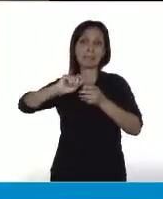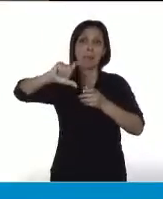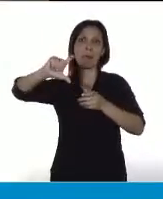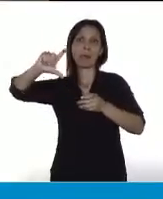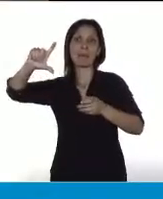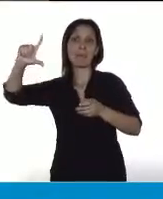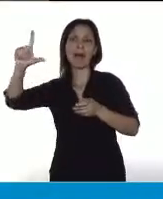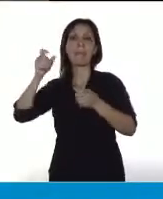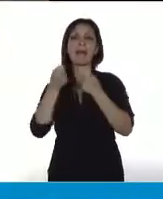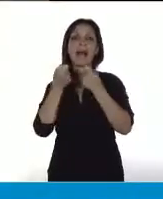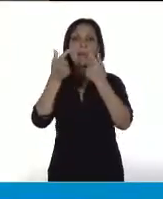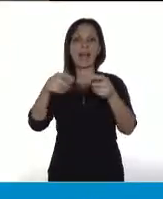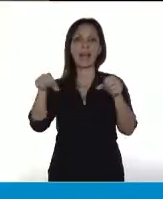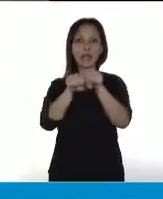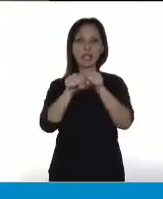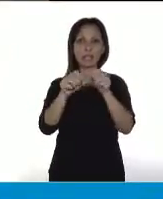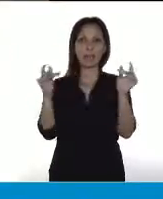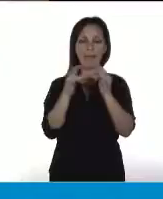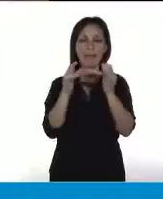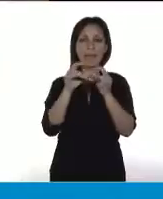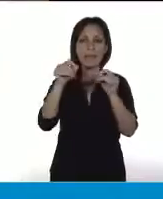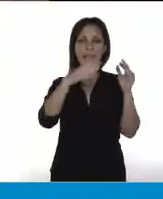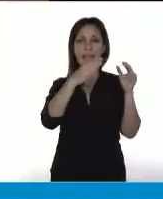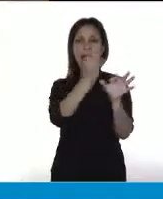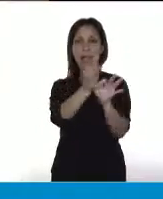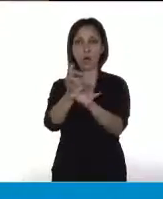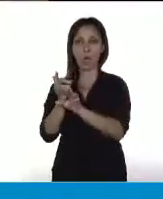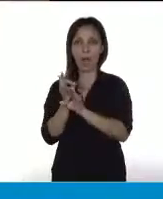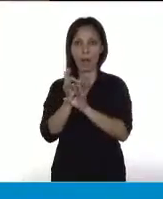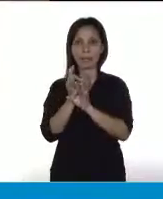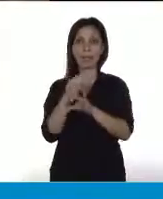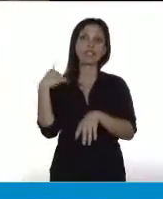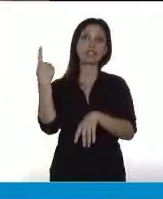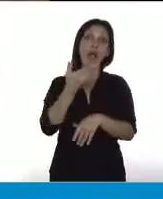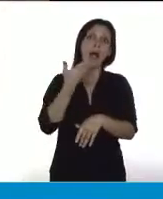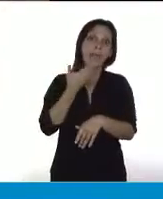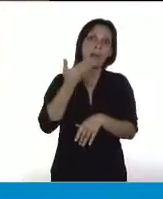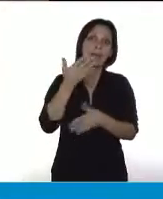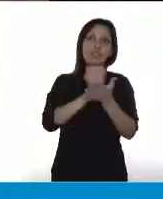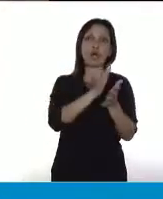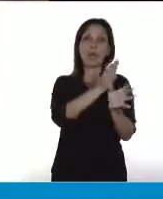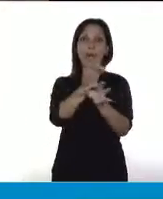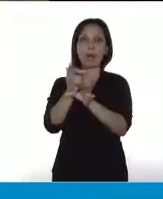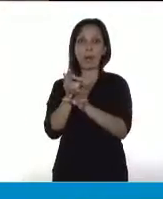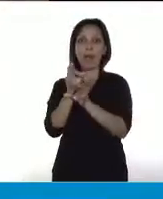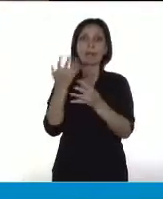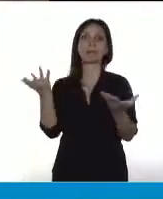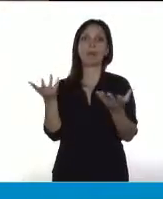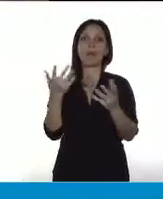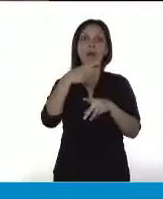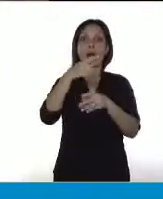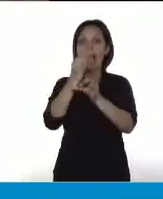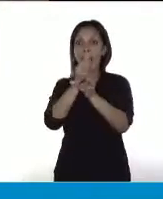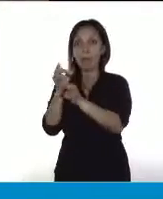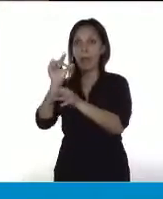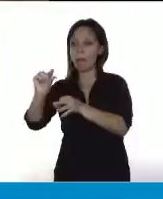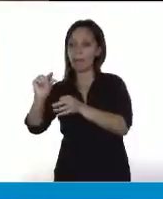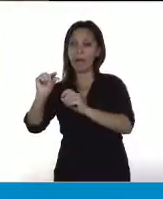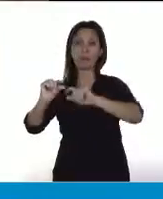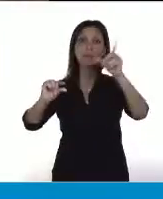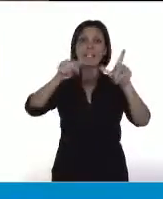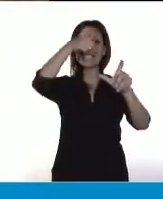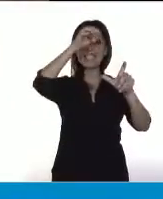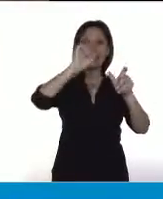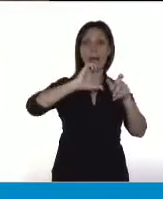garantizar internet en las escuelas. Tanto se habla de las escuelas, bueno, 60 veces más de lo que se va a destinar para garantizar